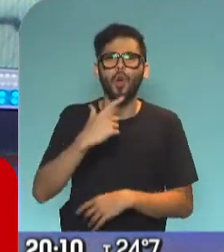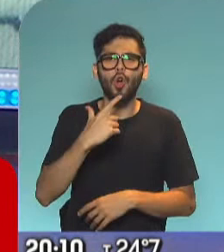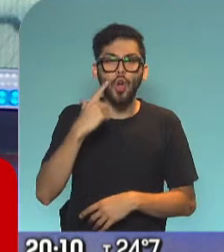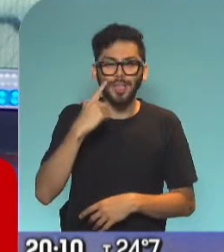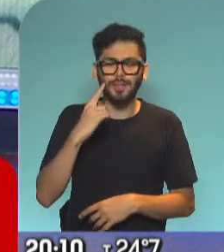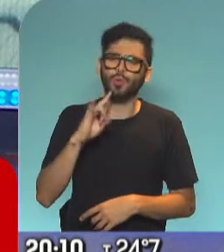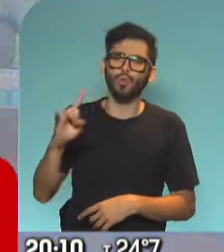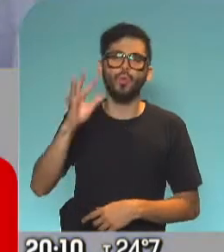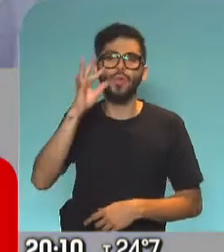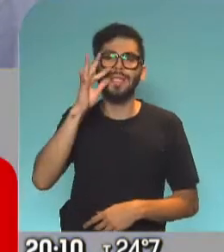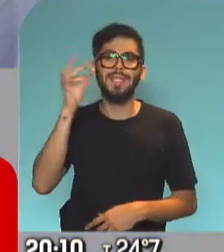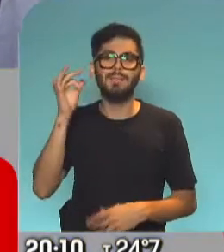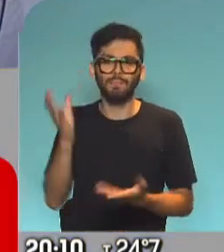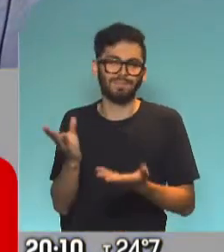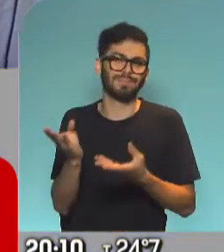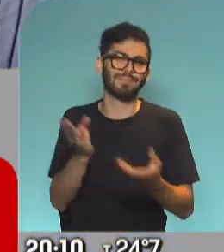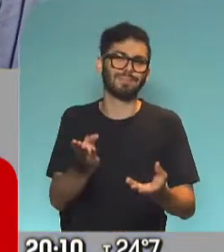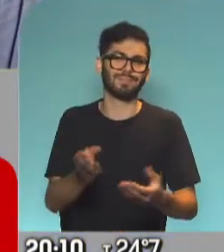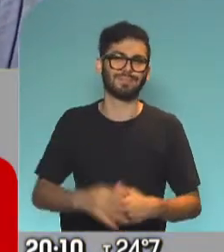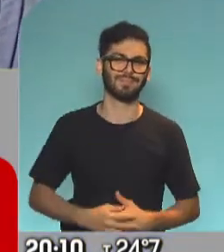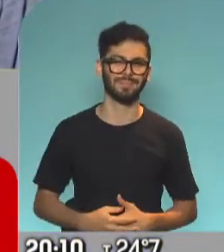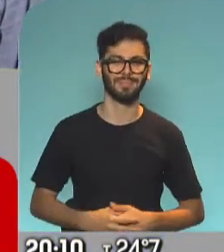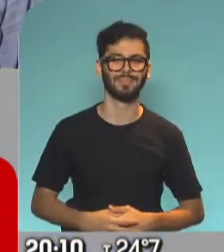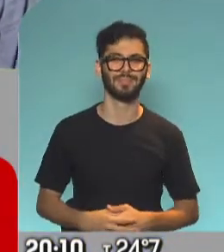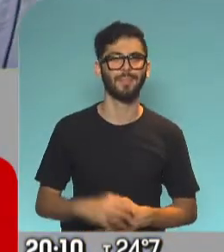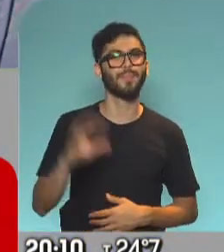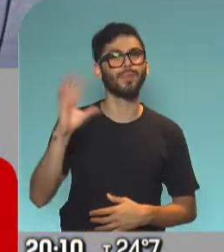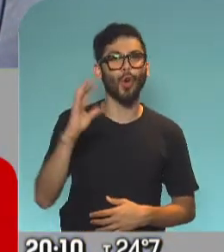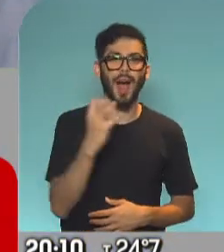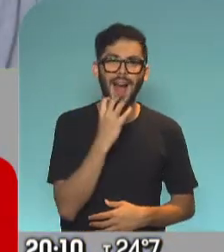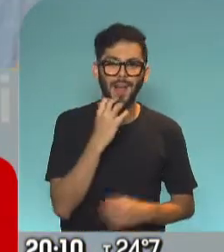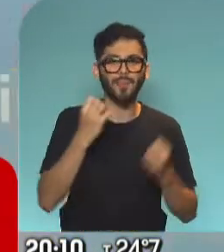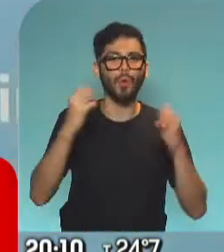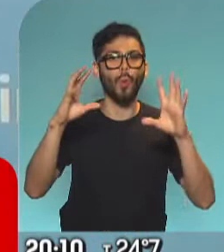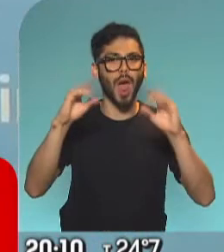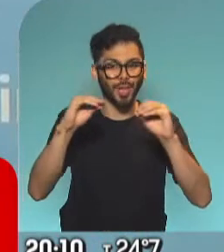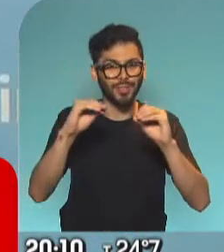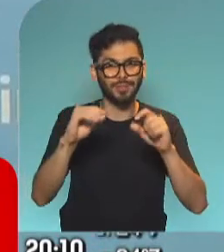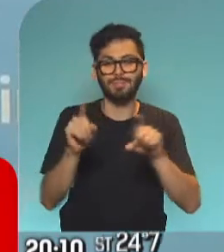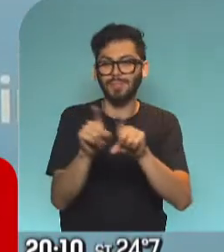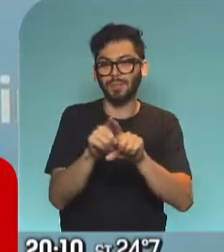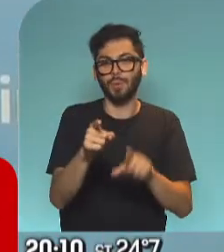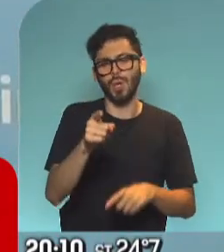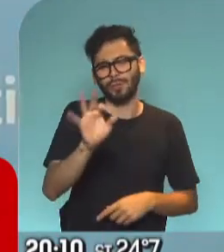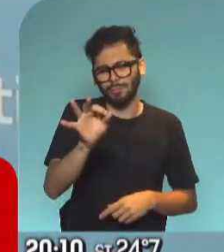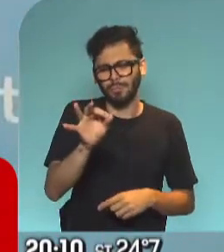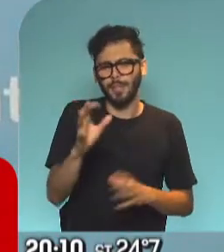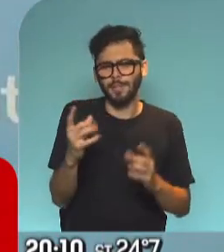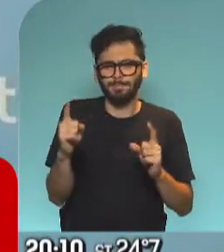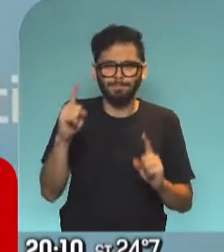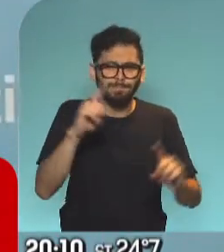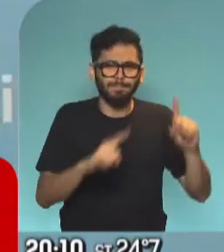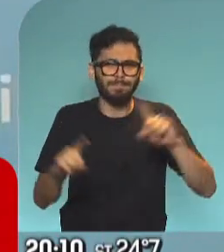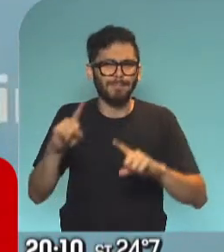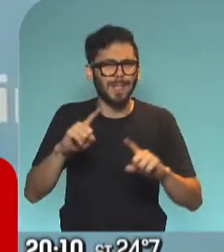Alfredo Simón. Alfredo, buenas noches. Hola Ariel, buenas noches. Como vos bien señalabas, la logística, miles y